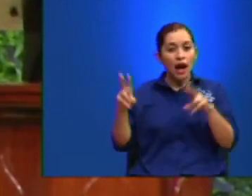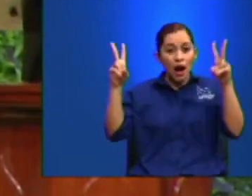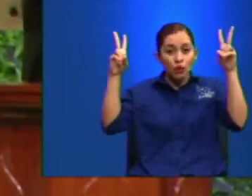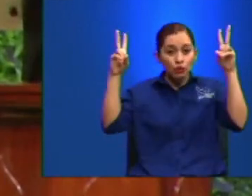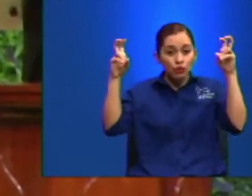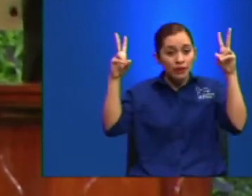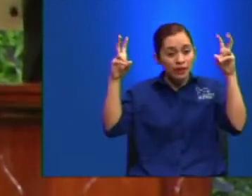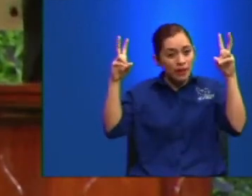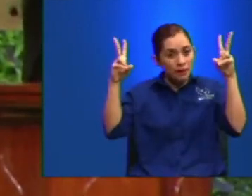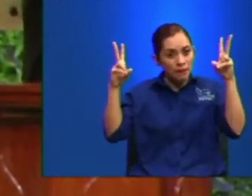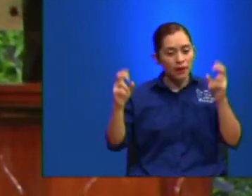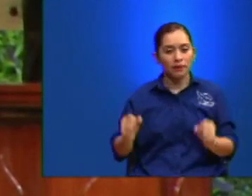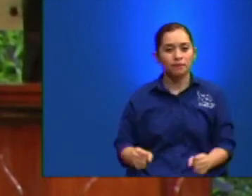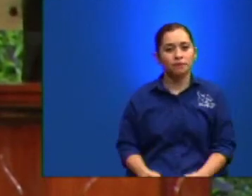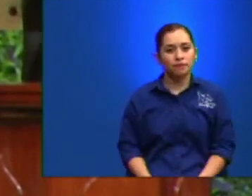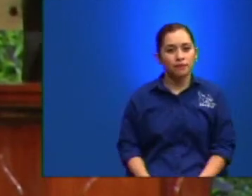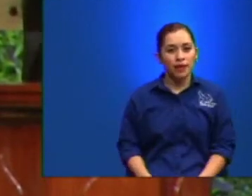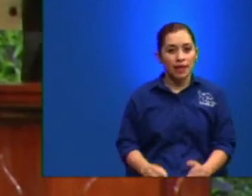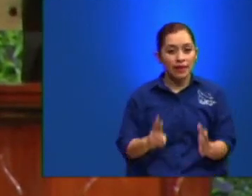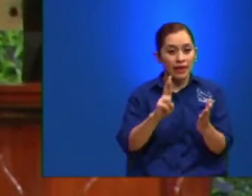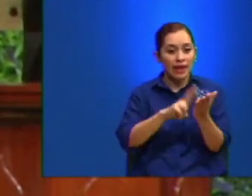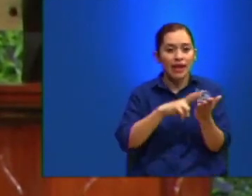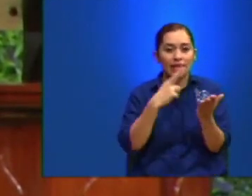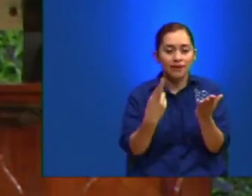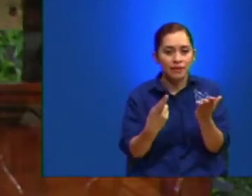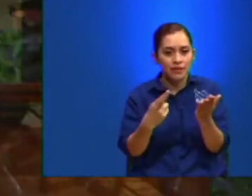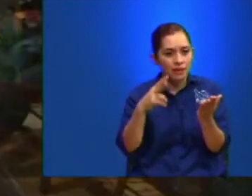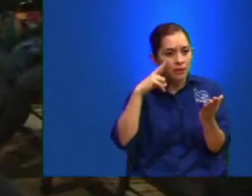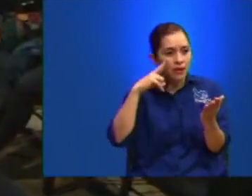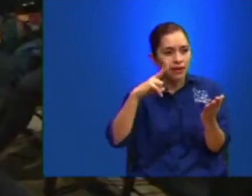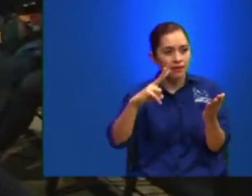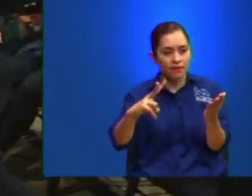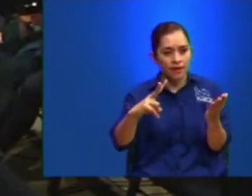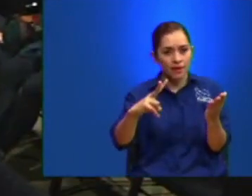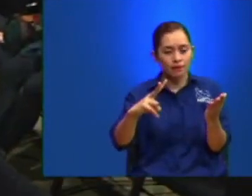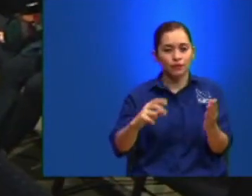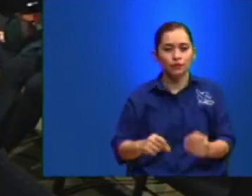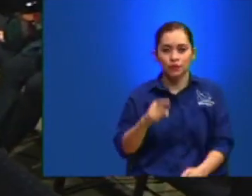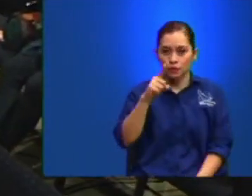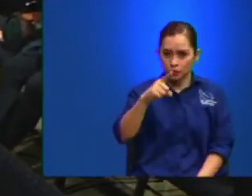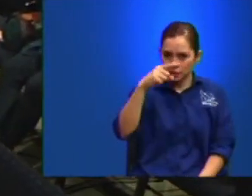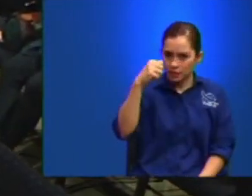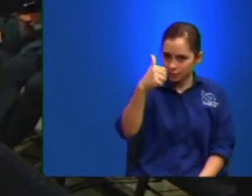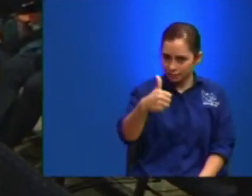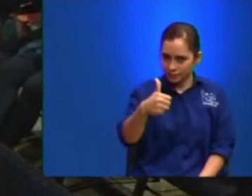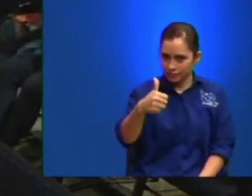poder la más o menos redondear ok está aquí conmigo todavía